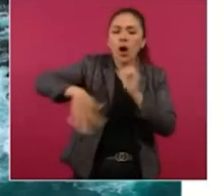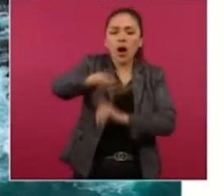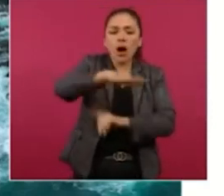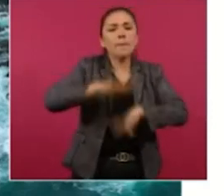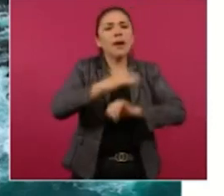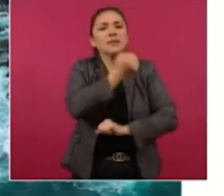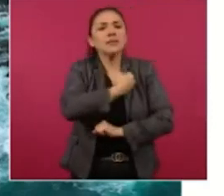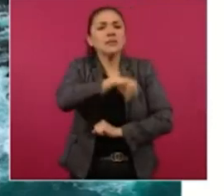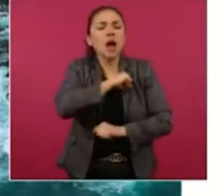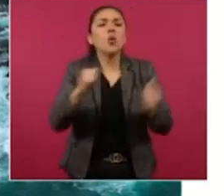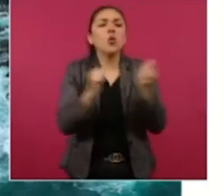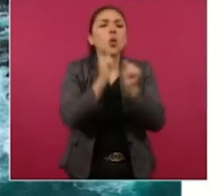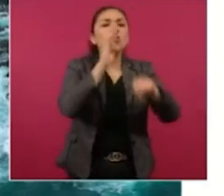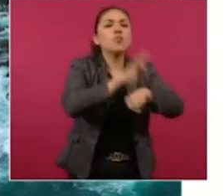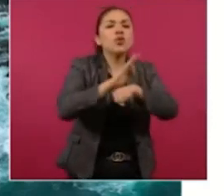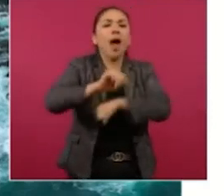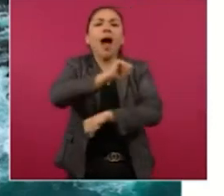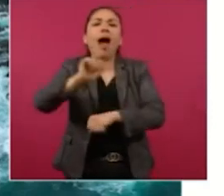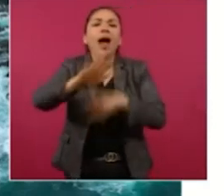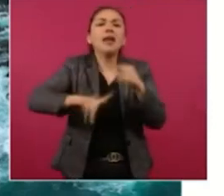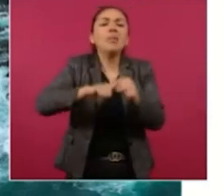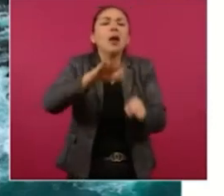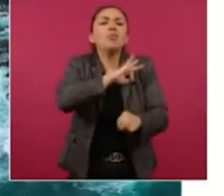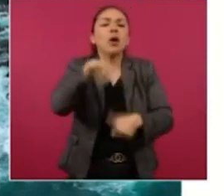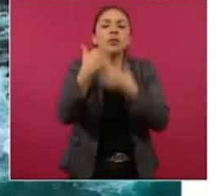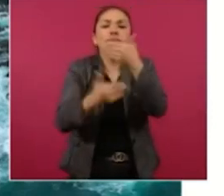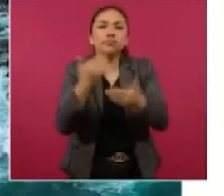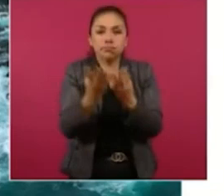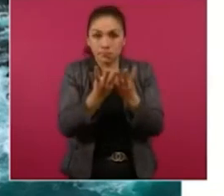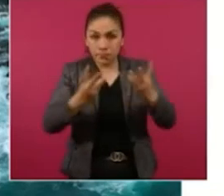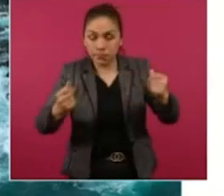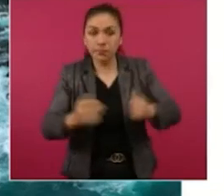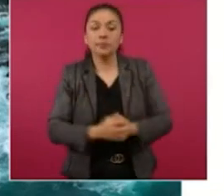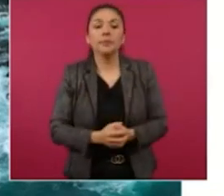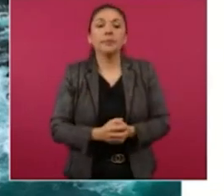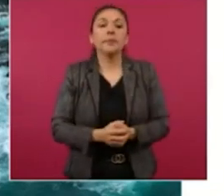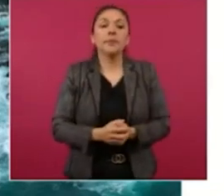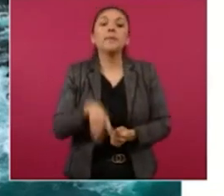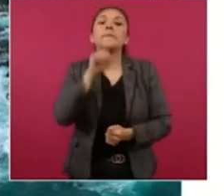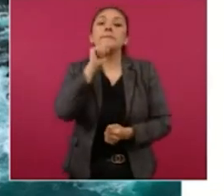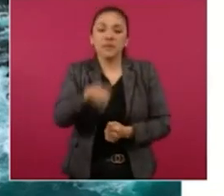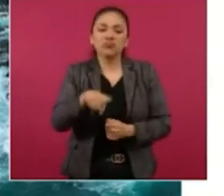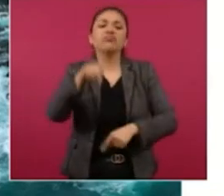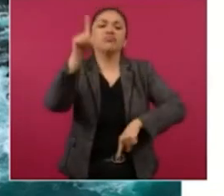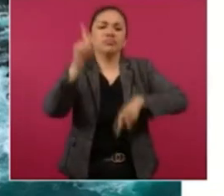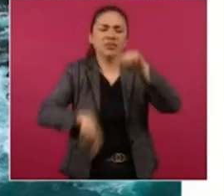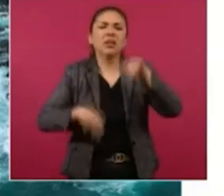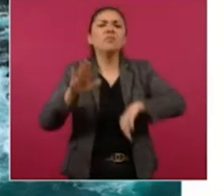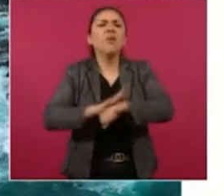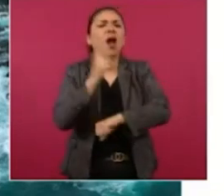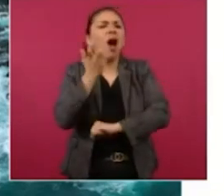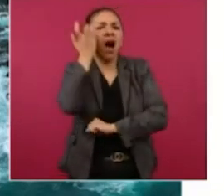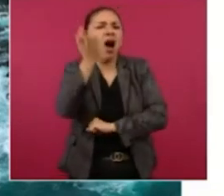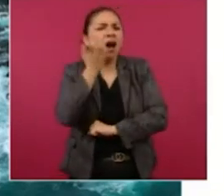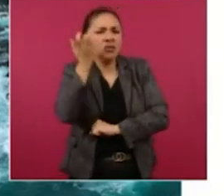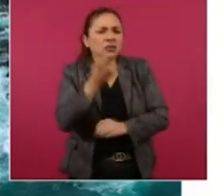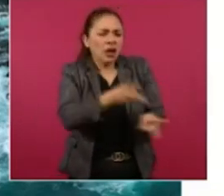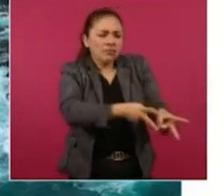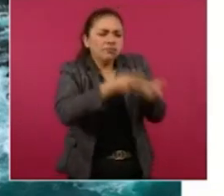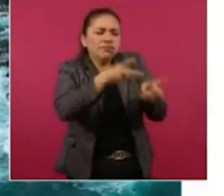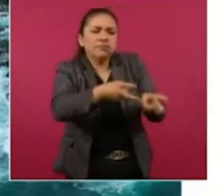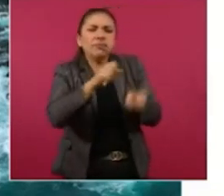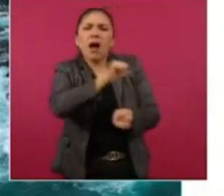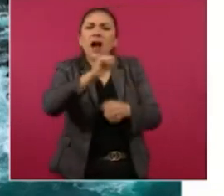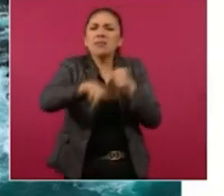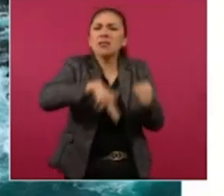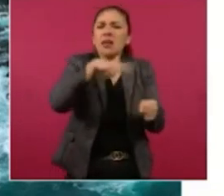Protegidas, la CONAM, dijo que en cumplimiento con un acuerdo firmado por el presidente López Obrador, con la protección de estos predios se va a